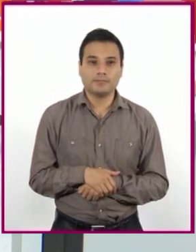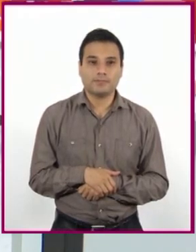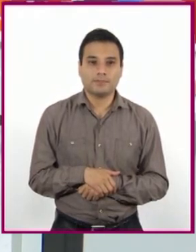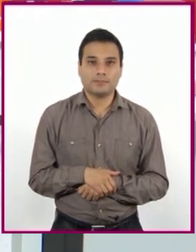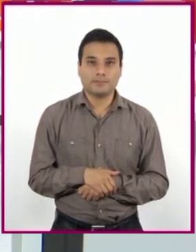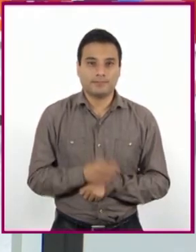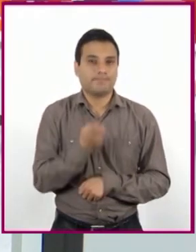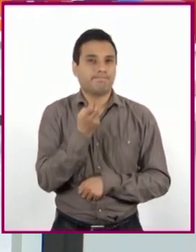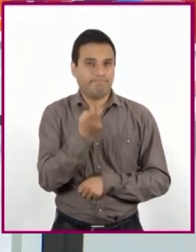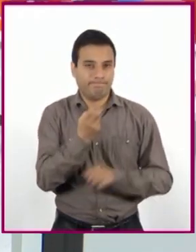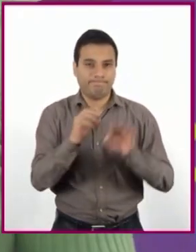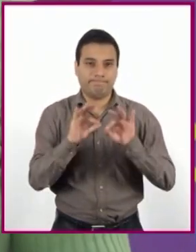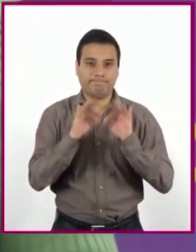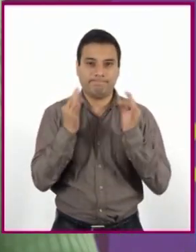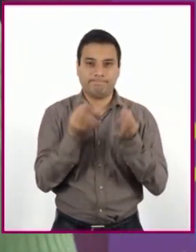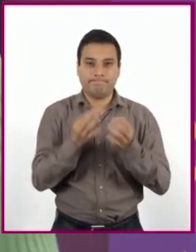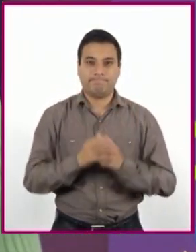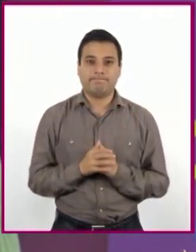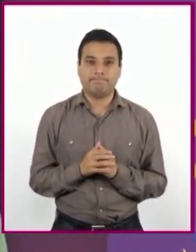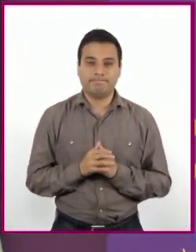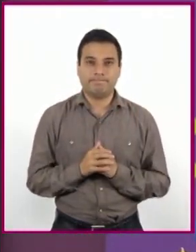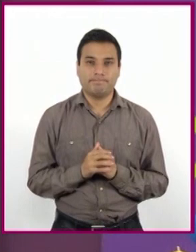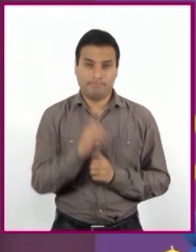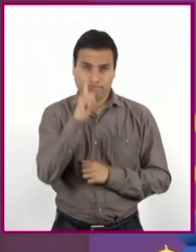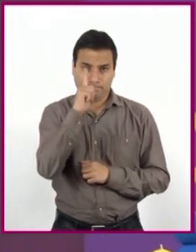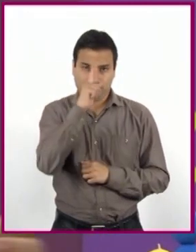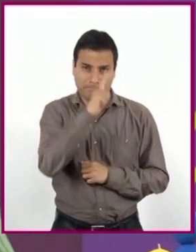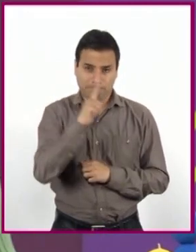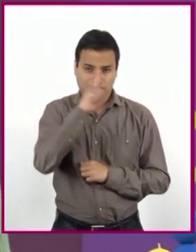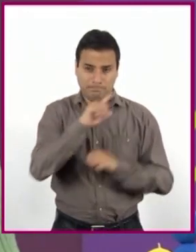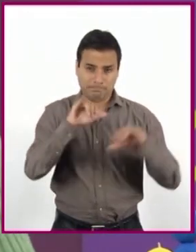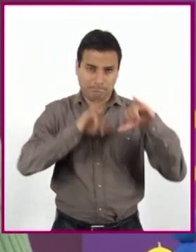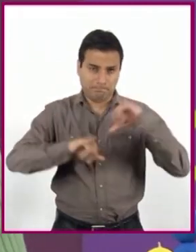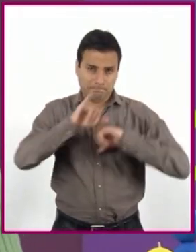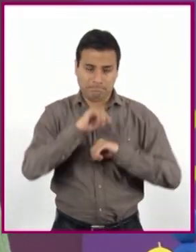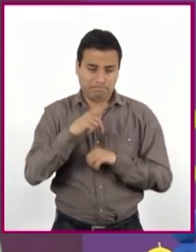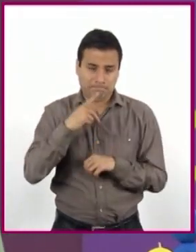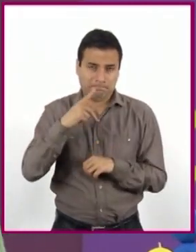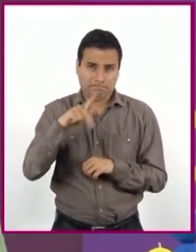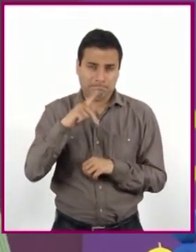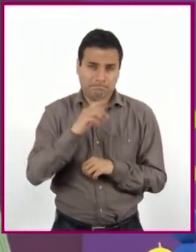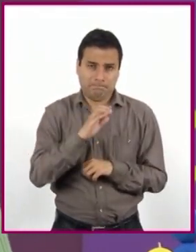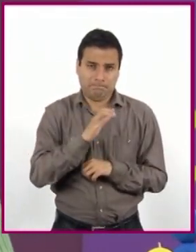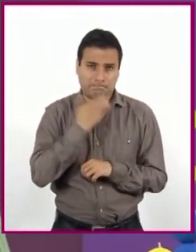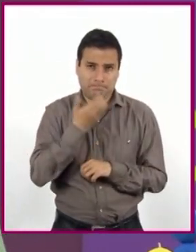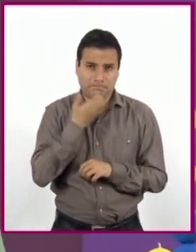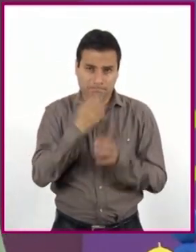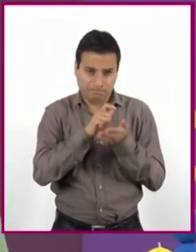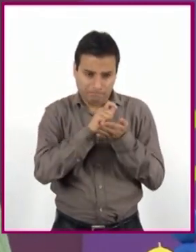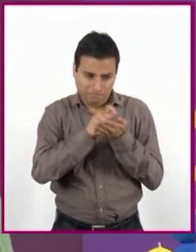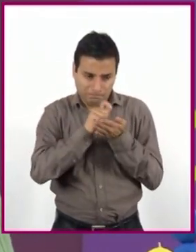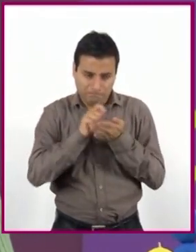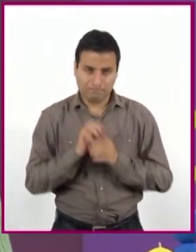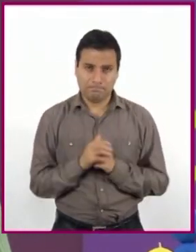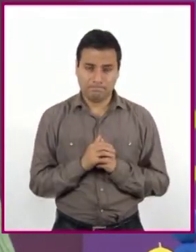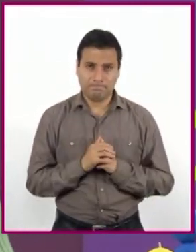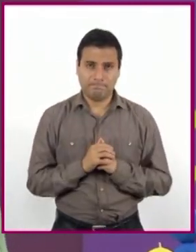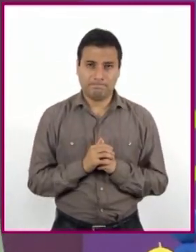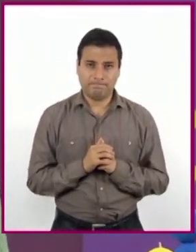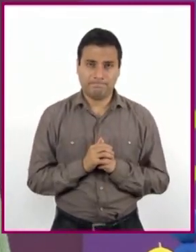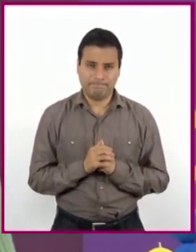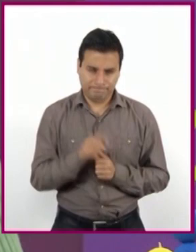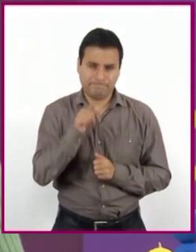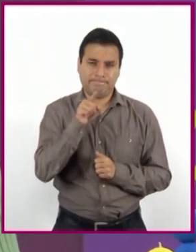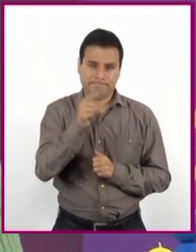Esta es su fórmula química. En el lenguaje químico, o lo más adecuado en la nomenclatura química, considerando lo que ustedes